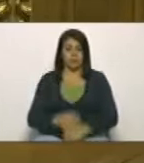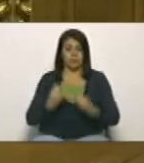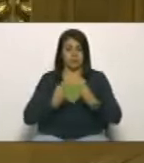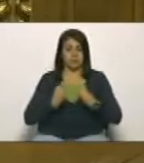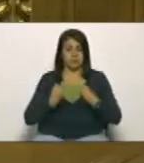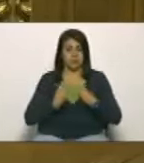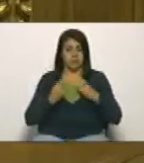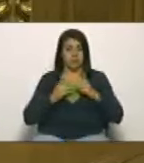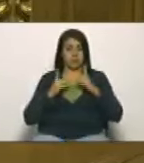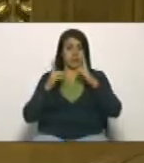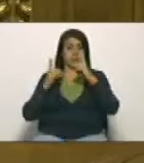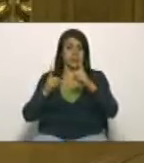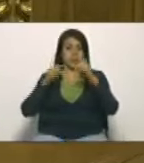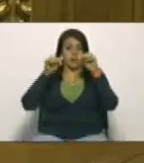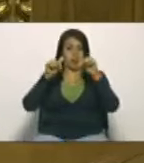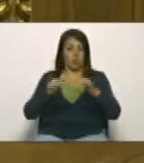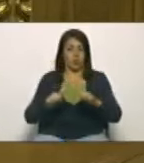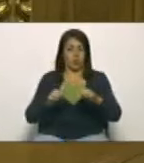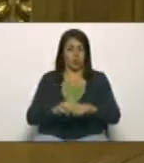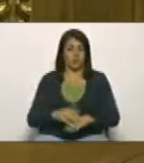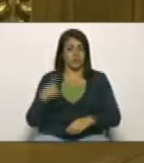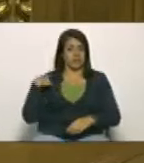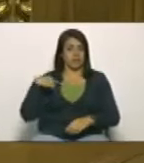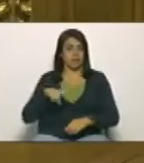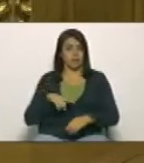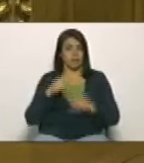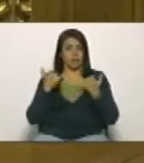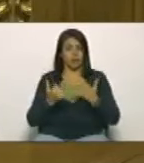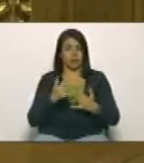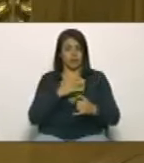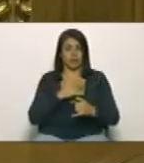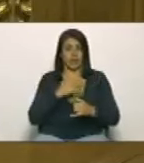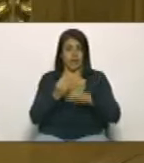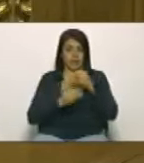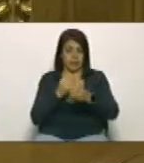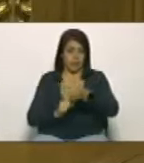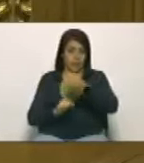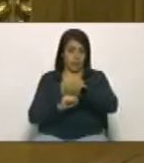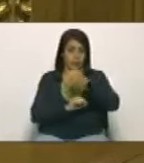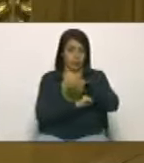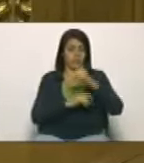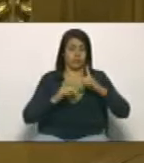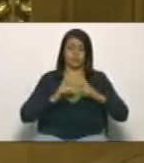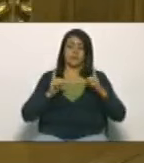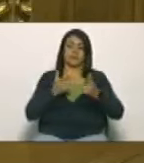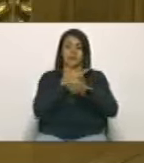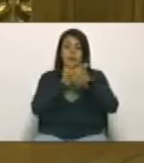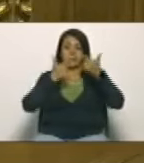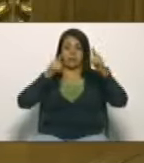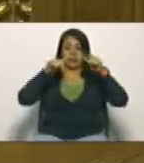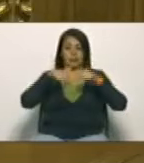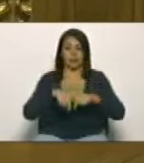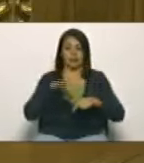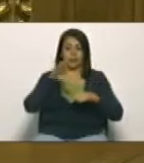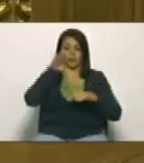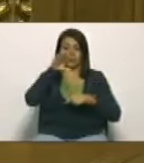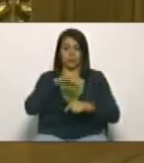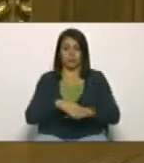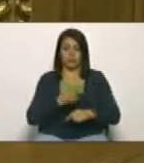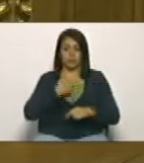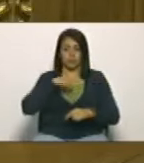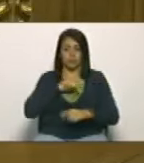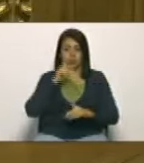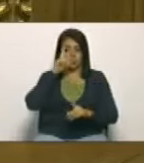vivir dignamente. Hoy tenemos la ocasión de sentar las bases de la dignidad, de la libertad y el futuro.